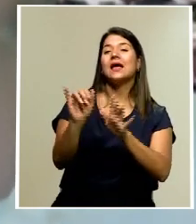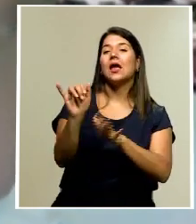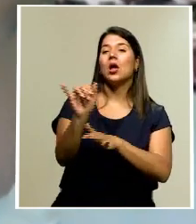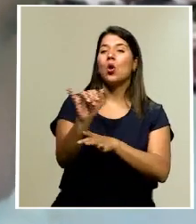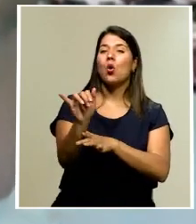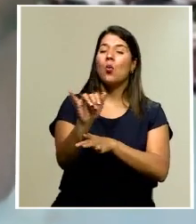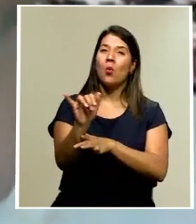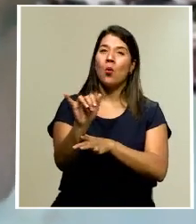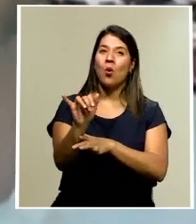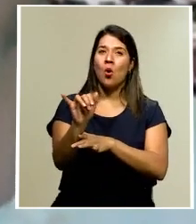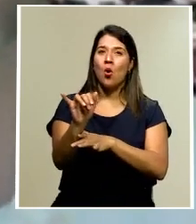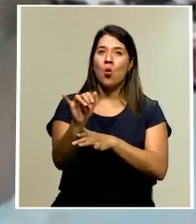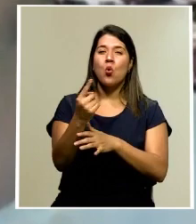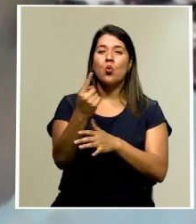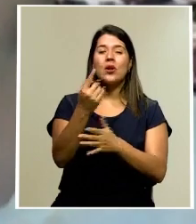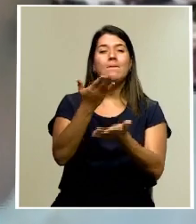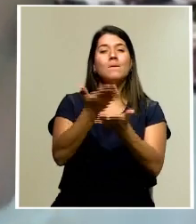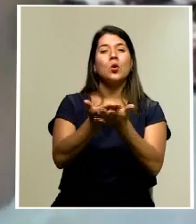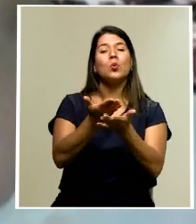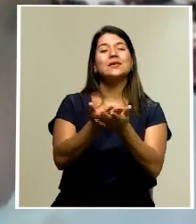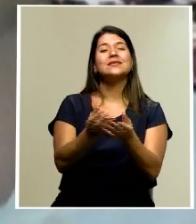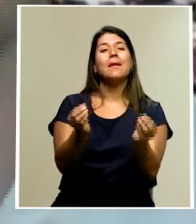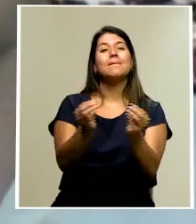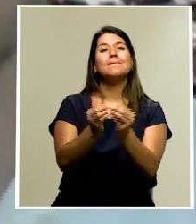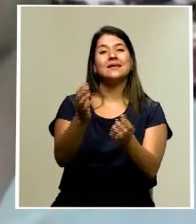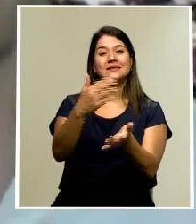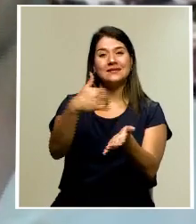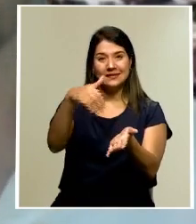esa izquierda, ¿verdad? Y de alguna manera atraer ese voto.